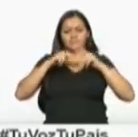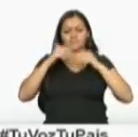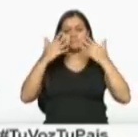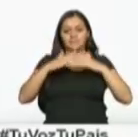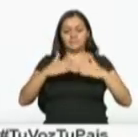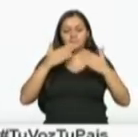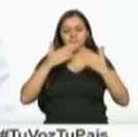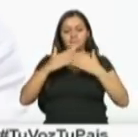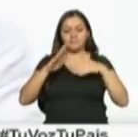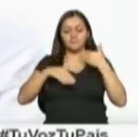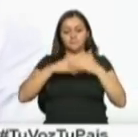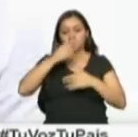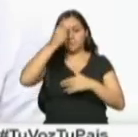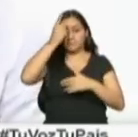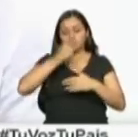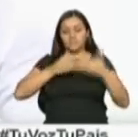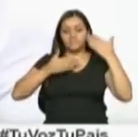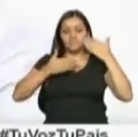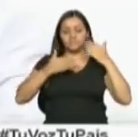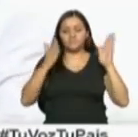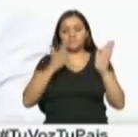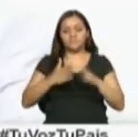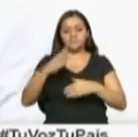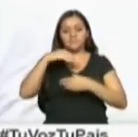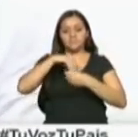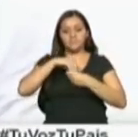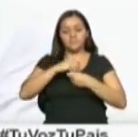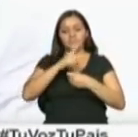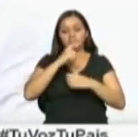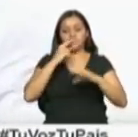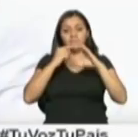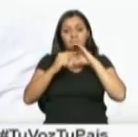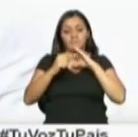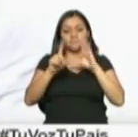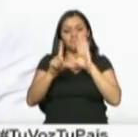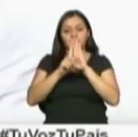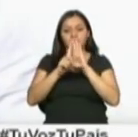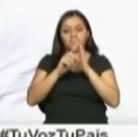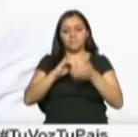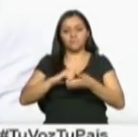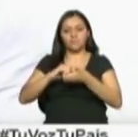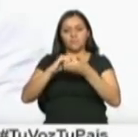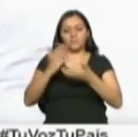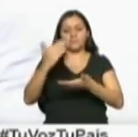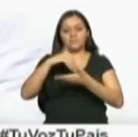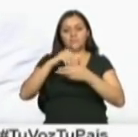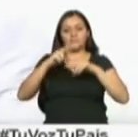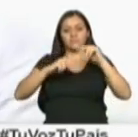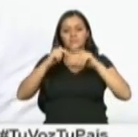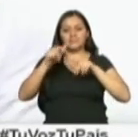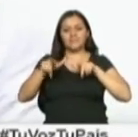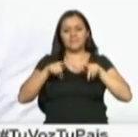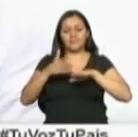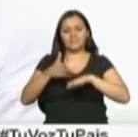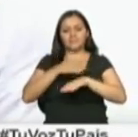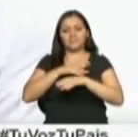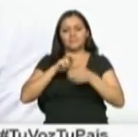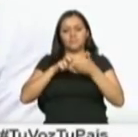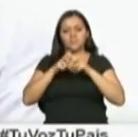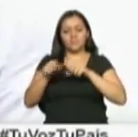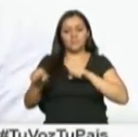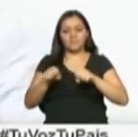a la voluntad política del Ejecutivo, que remitió esa ley de solidaridad para la reconstrucción de las zonas afectadas por el